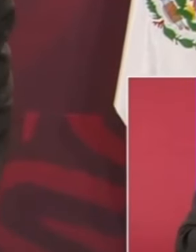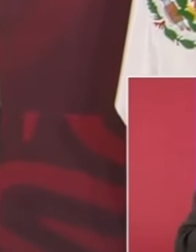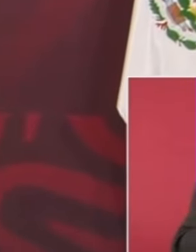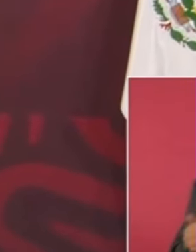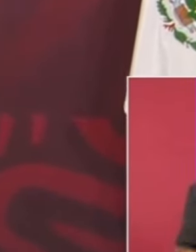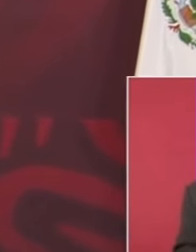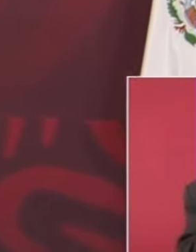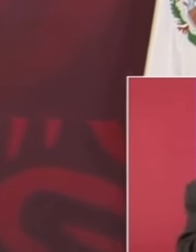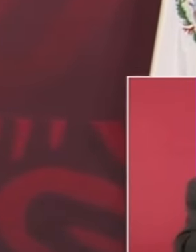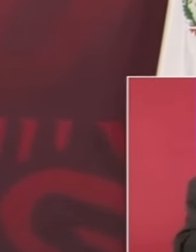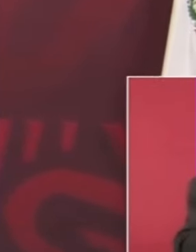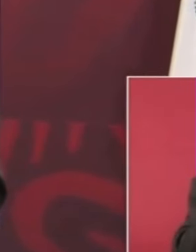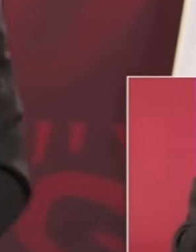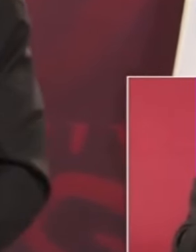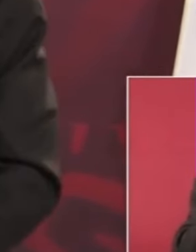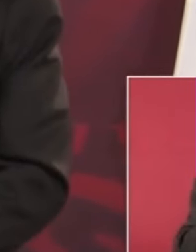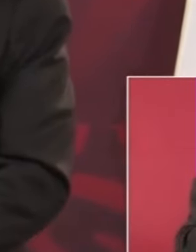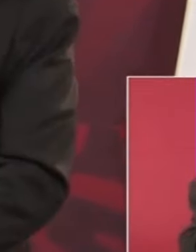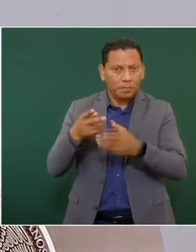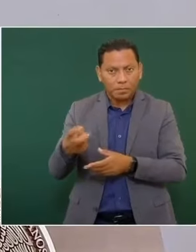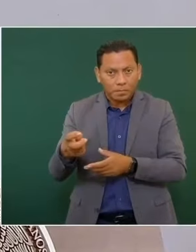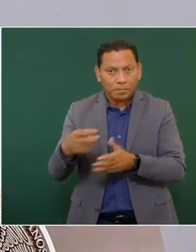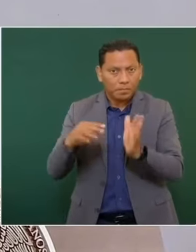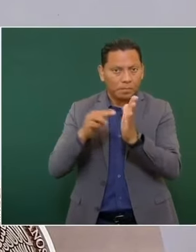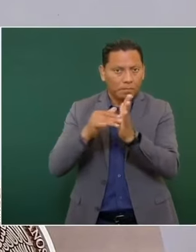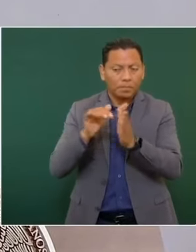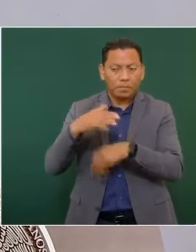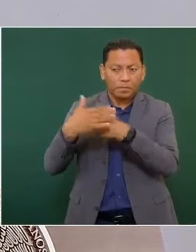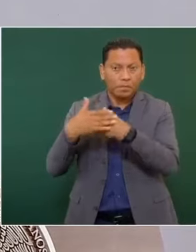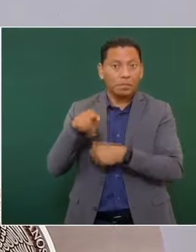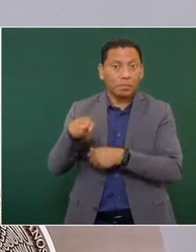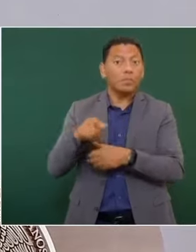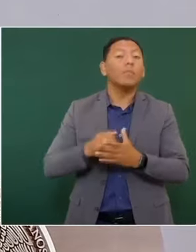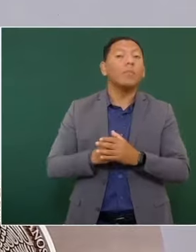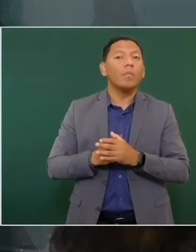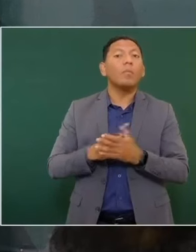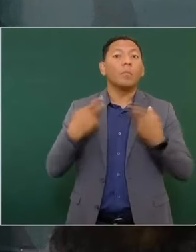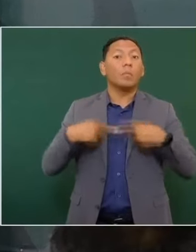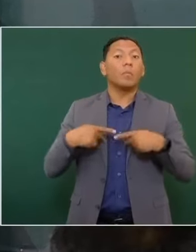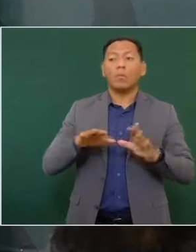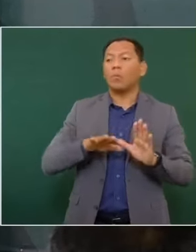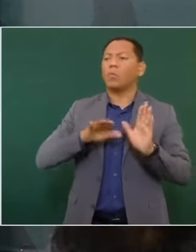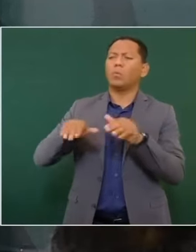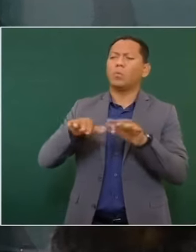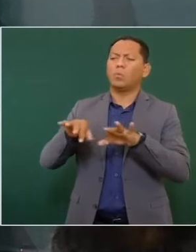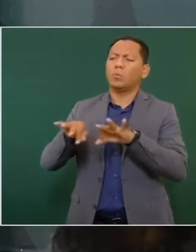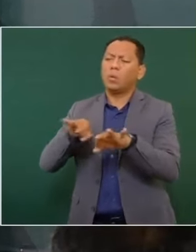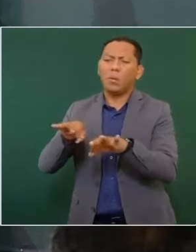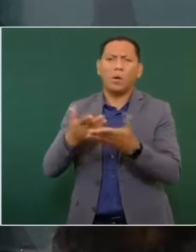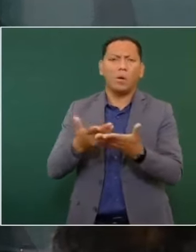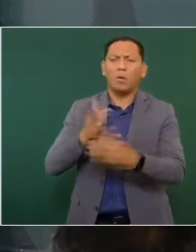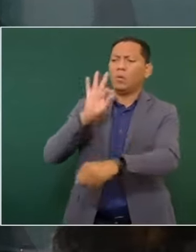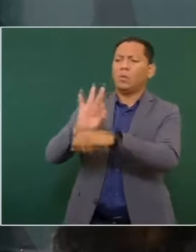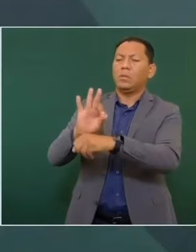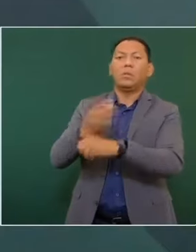directamente de los criminales. Abrazos no balazos, o más bien abrazos a los que dan balazos, es el eslogan, es bonito, pero el resultado